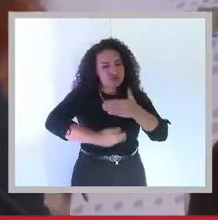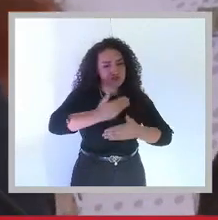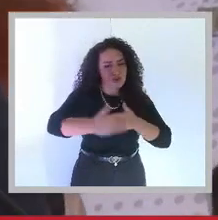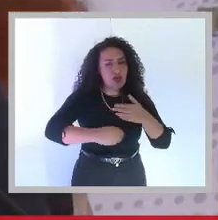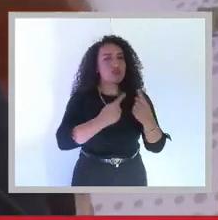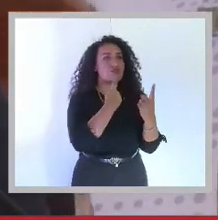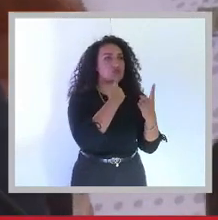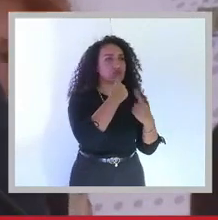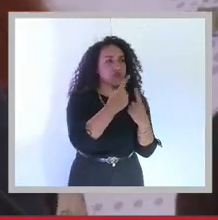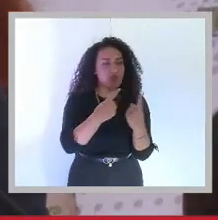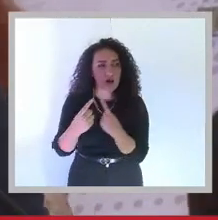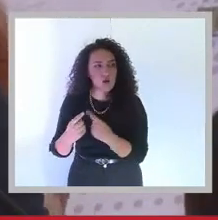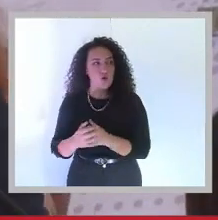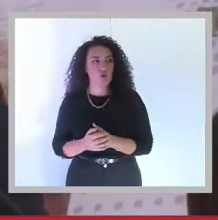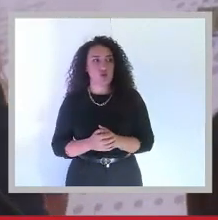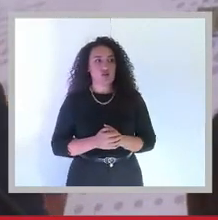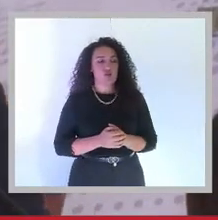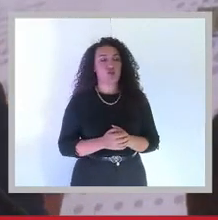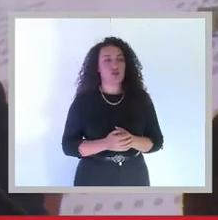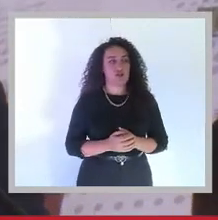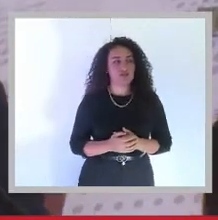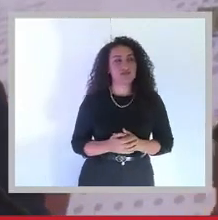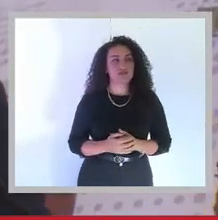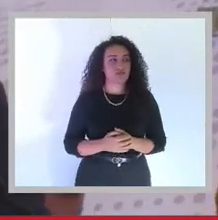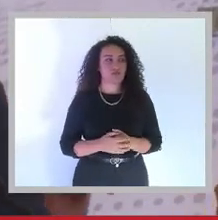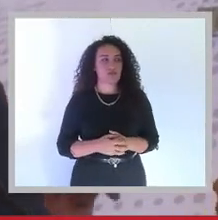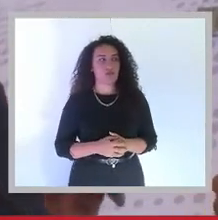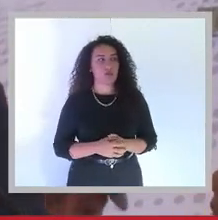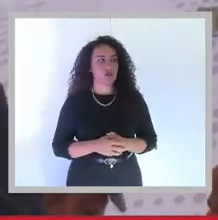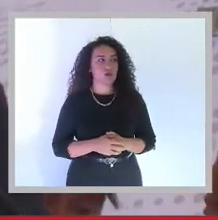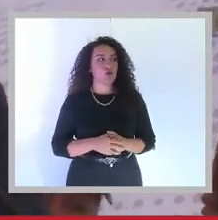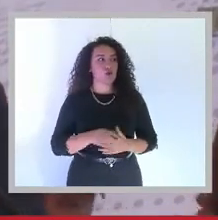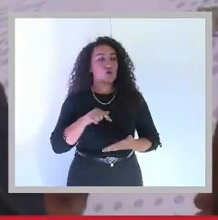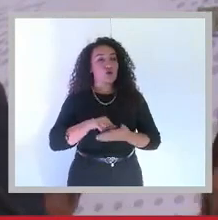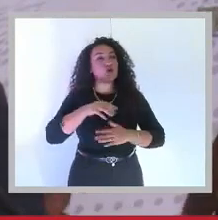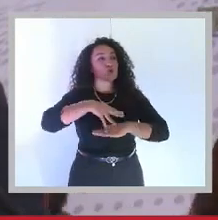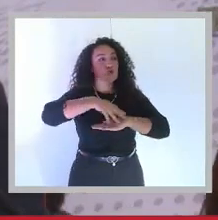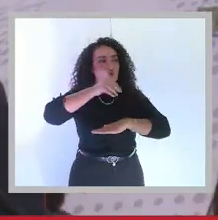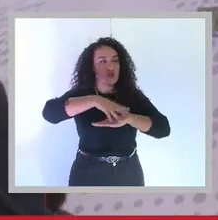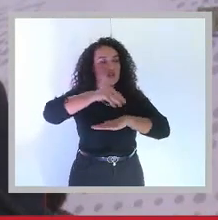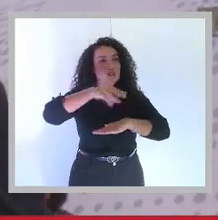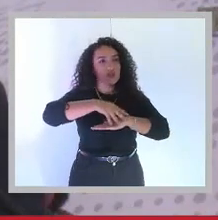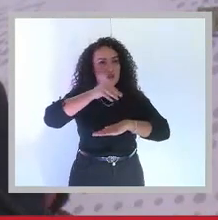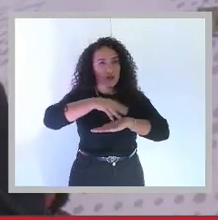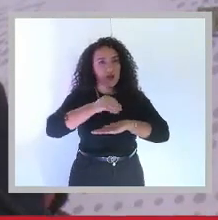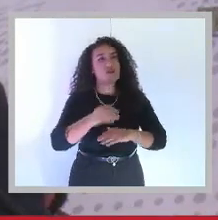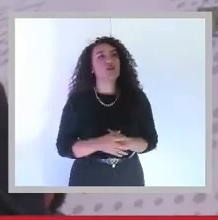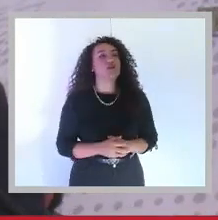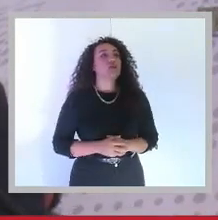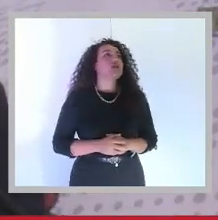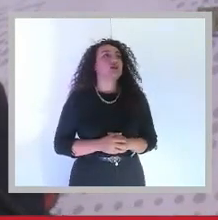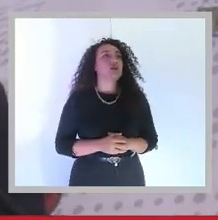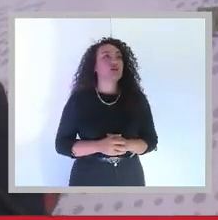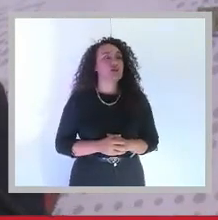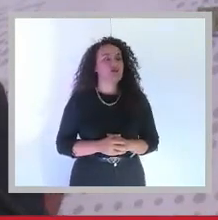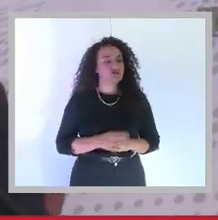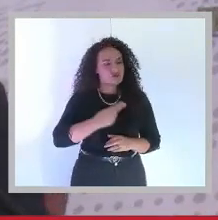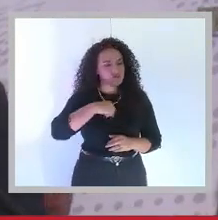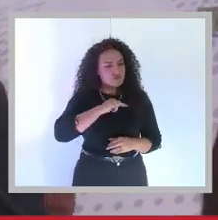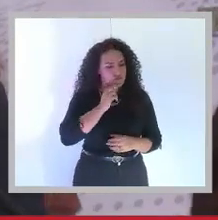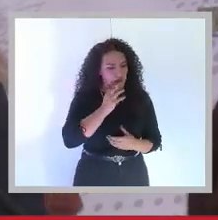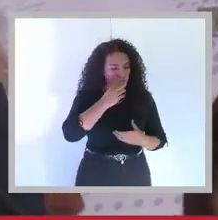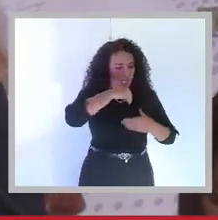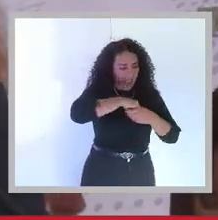contrato social. Por eso, Suecia ha promovido hacia adentro y hacia afuera